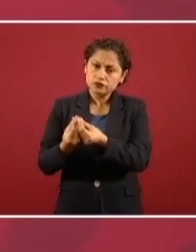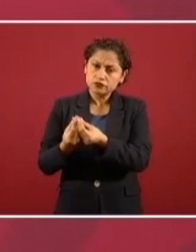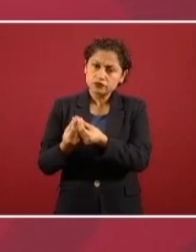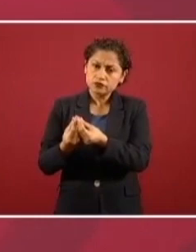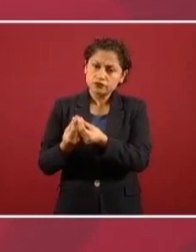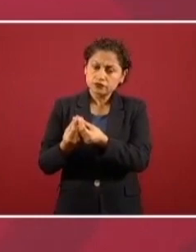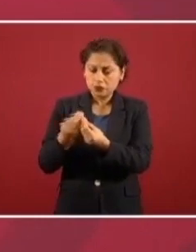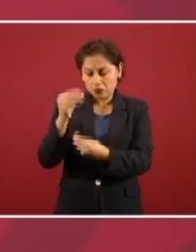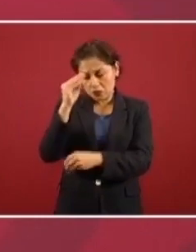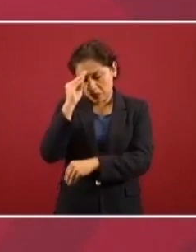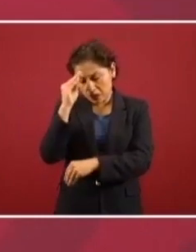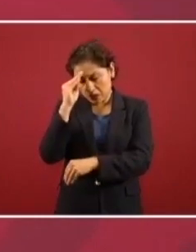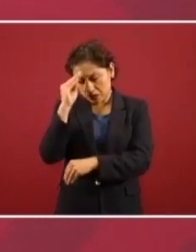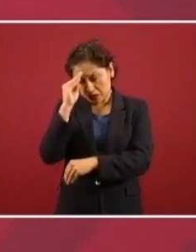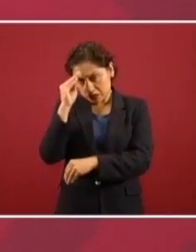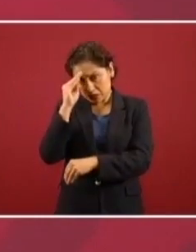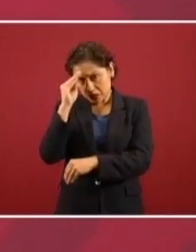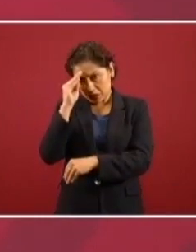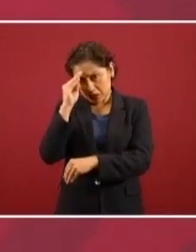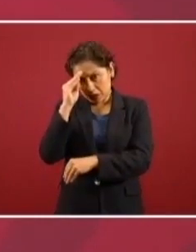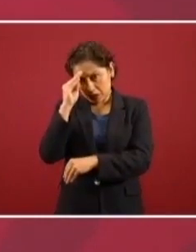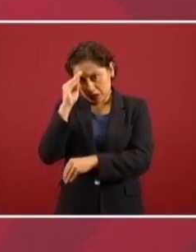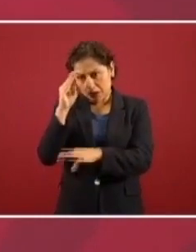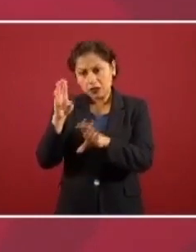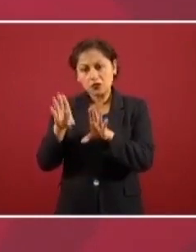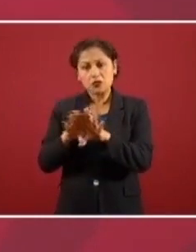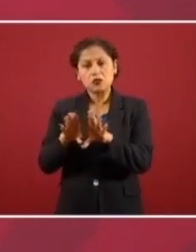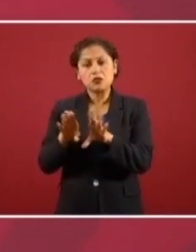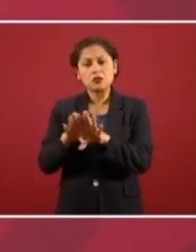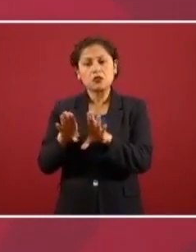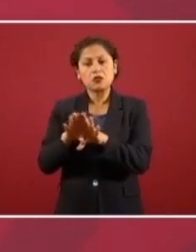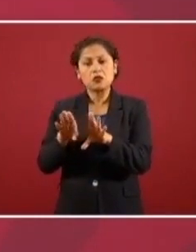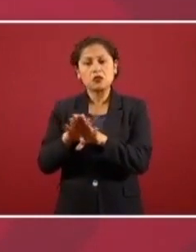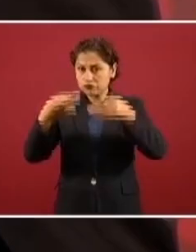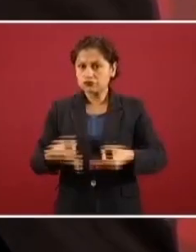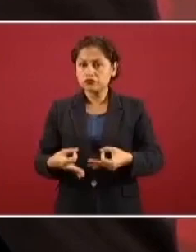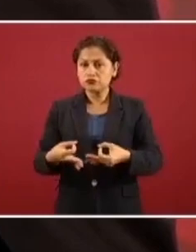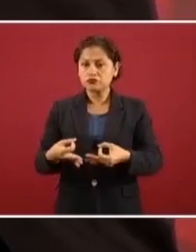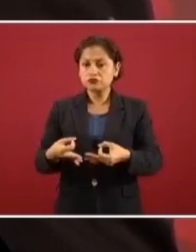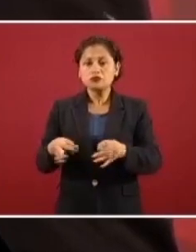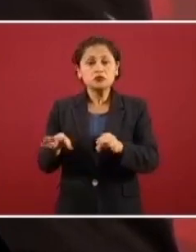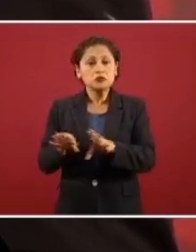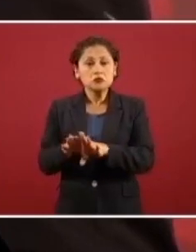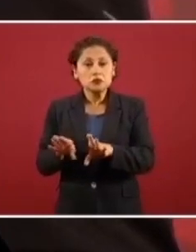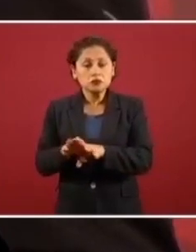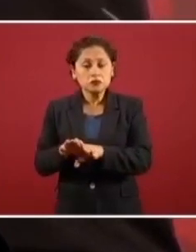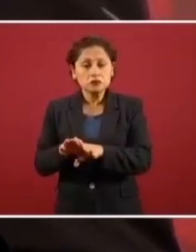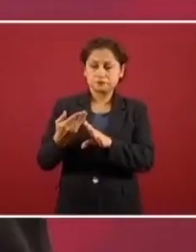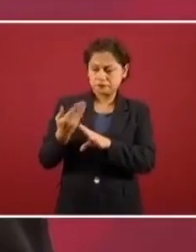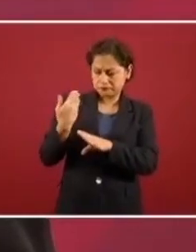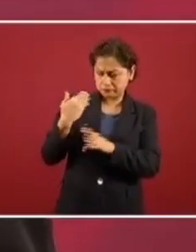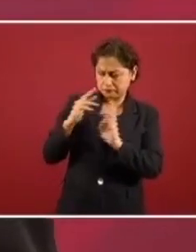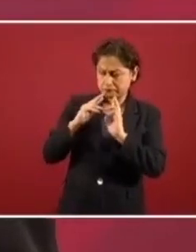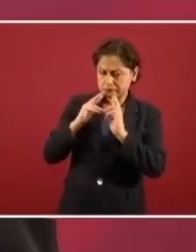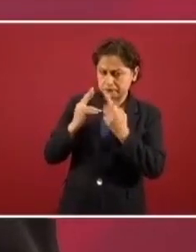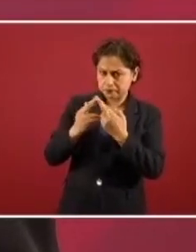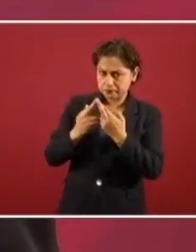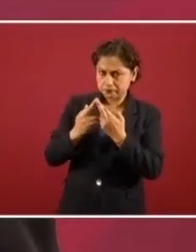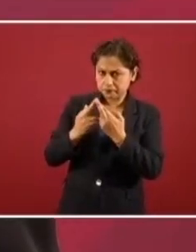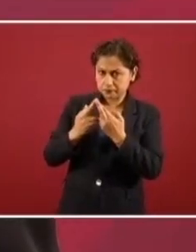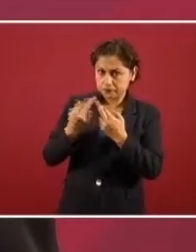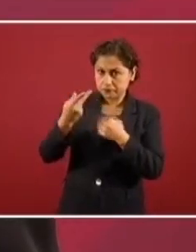devolución de los tiempos oficiales. Y hoy voy a